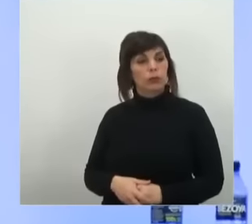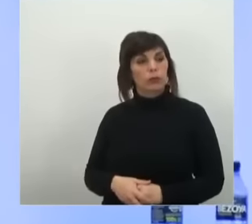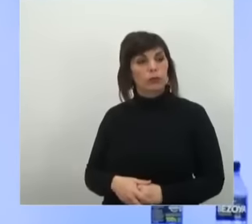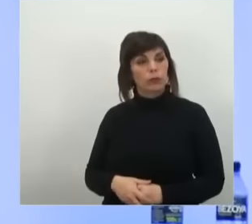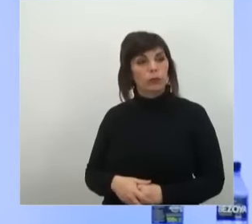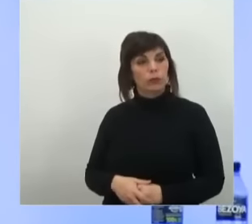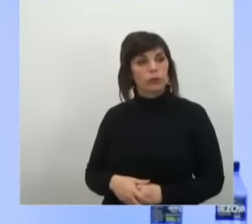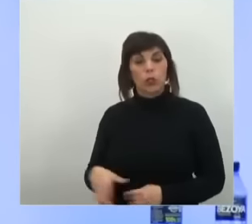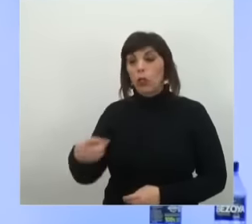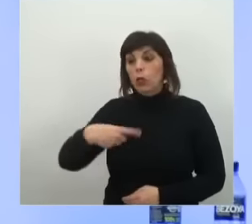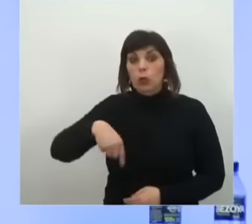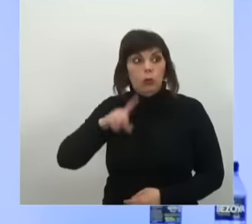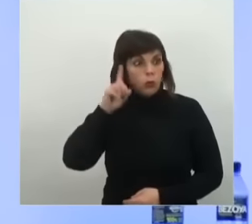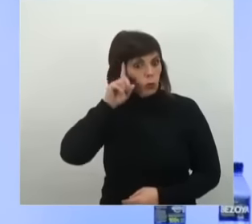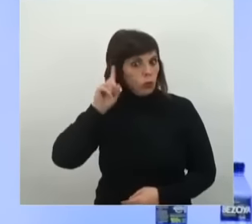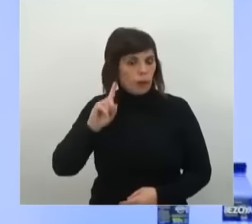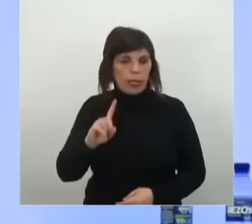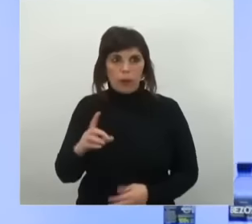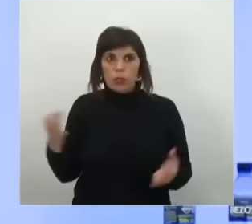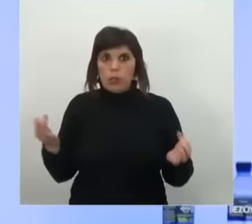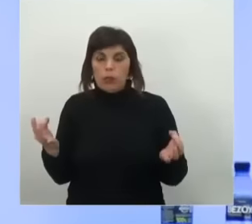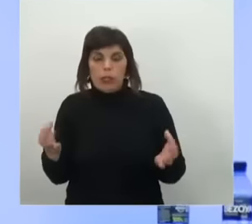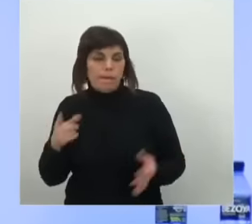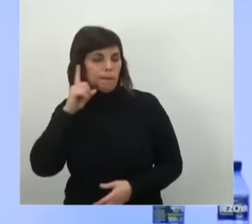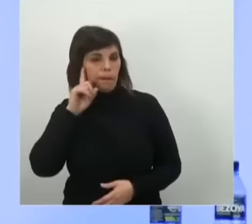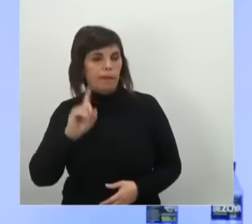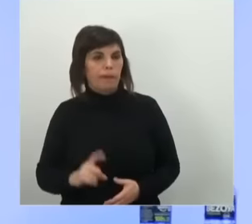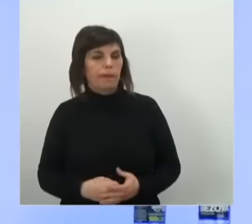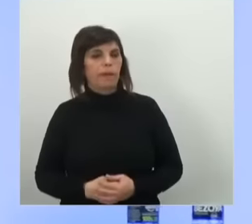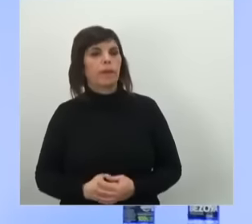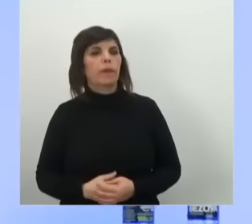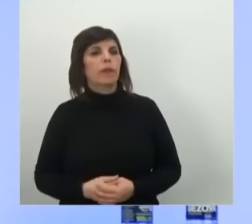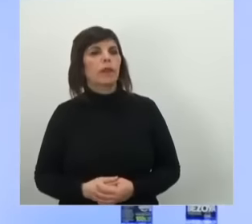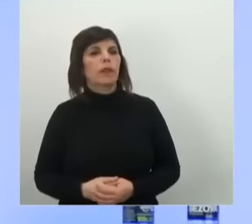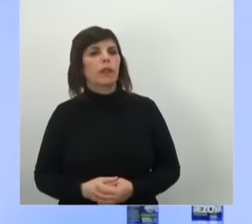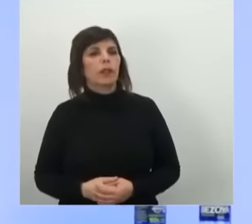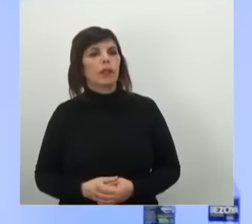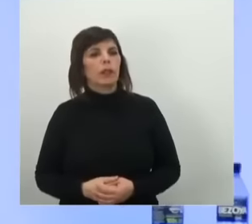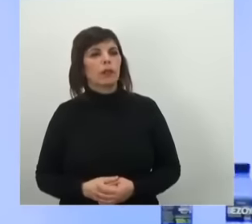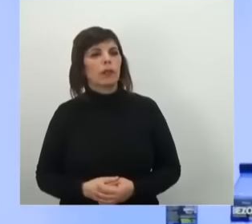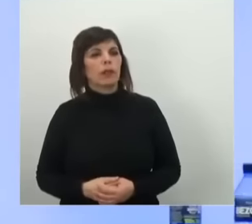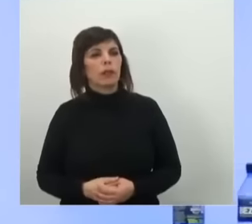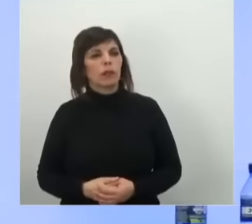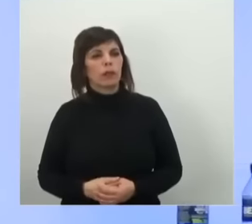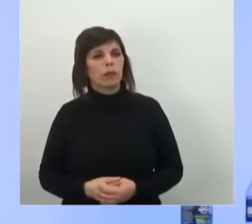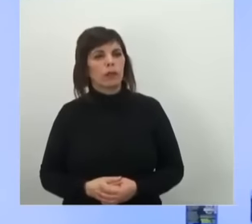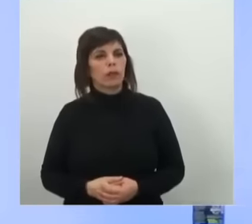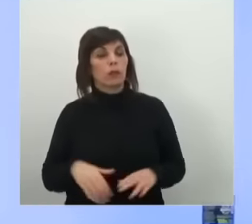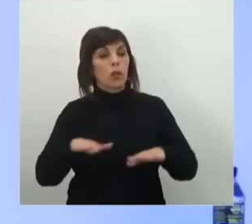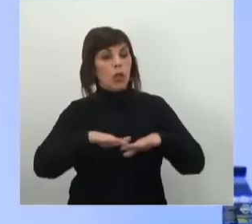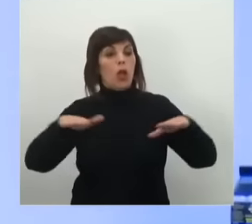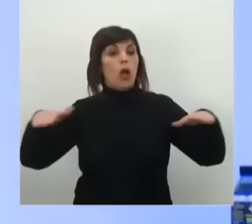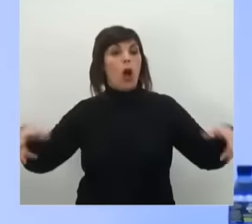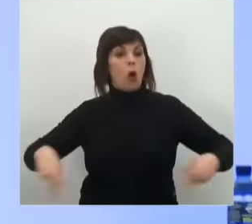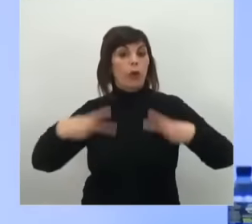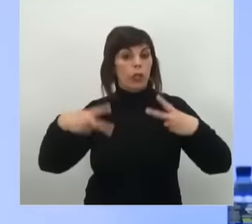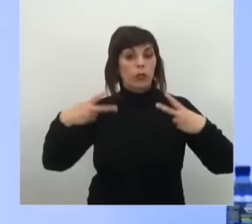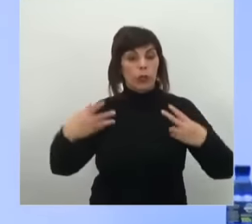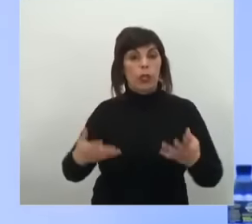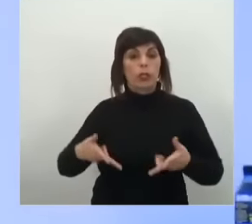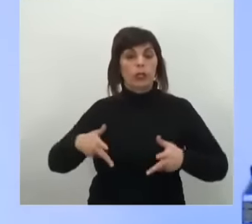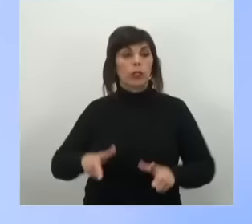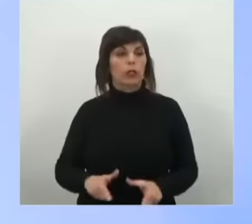nosotros no sabíamos lo que iba a pasar ese día cuando llegamos del otro lado nos estaban preparando un almuerzo nos invitaron a un restaurante